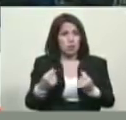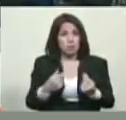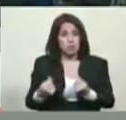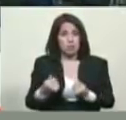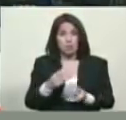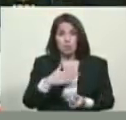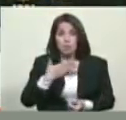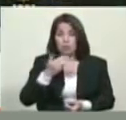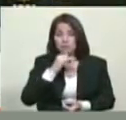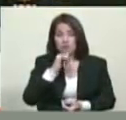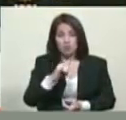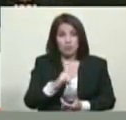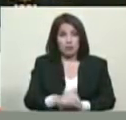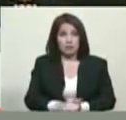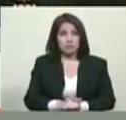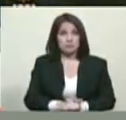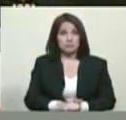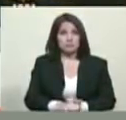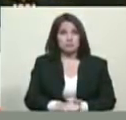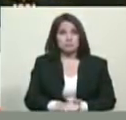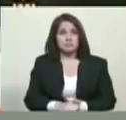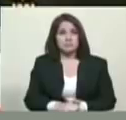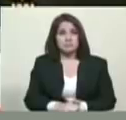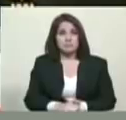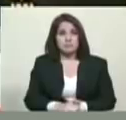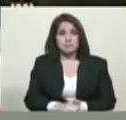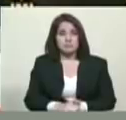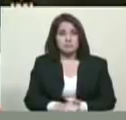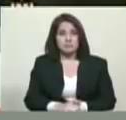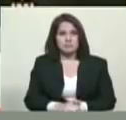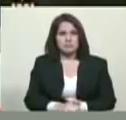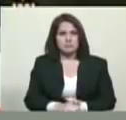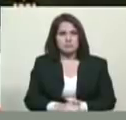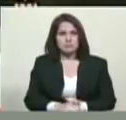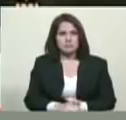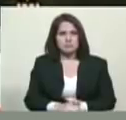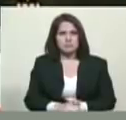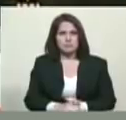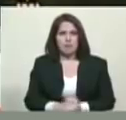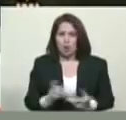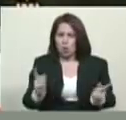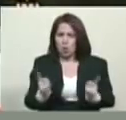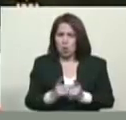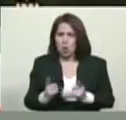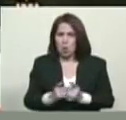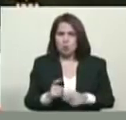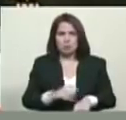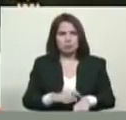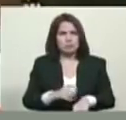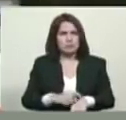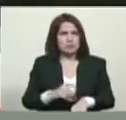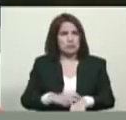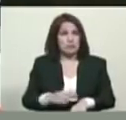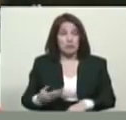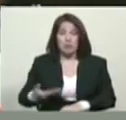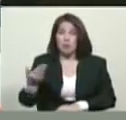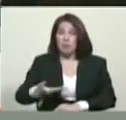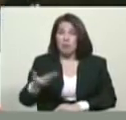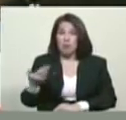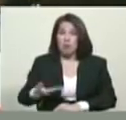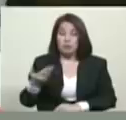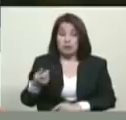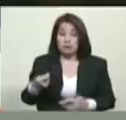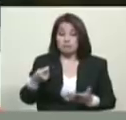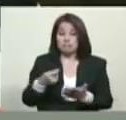Y ahí nuevamente repasamos esta corta gestión. Qué tan importante había sido que los